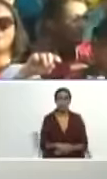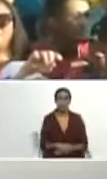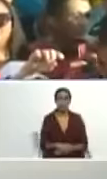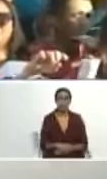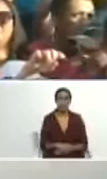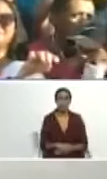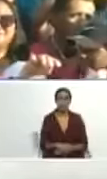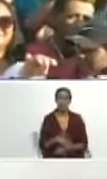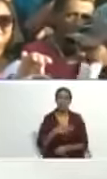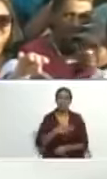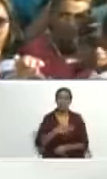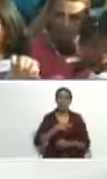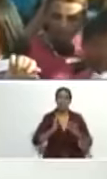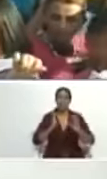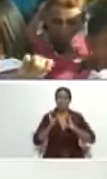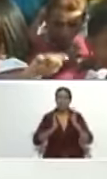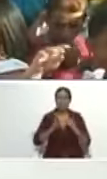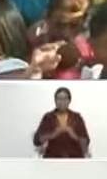Impresionante, de verdad.